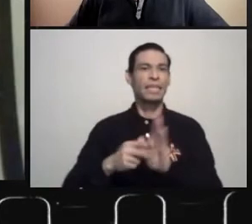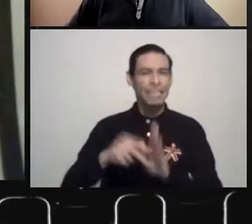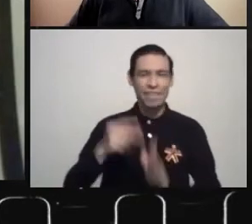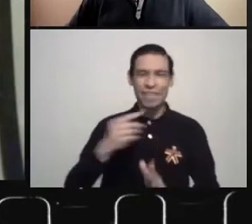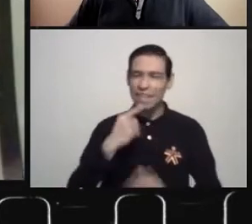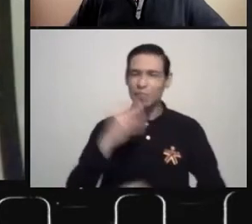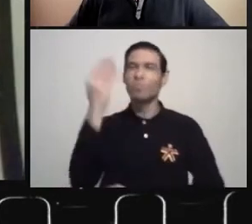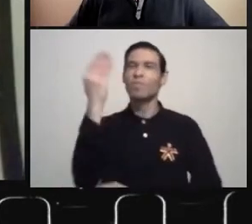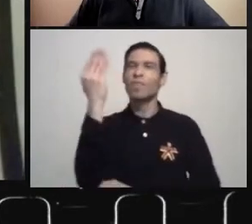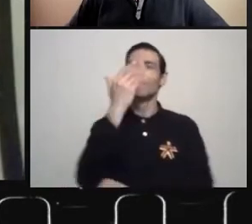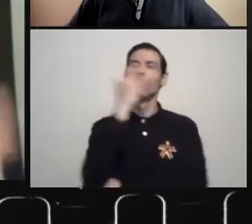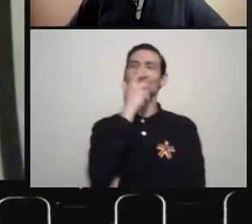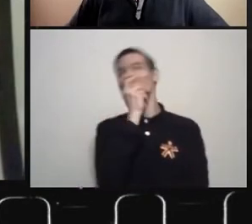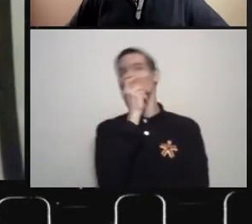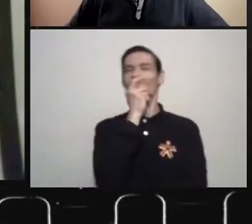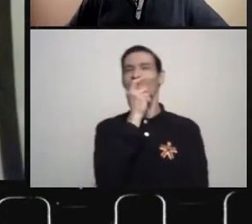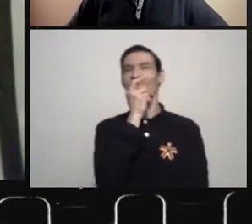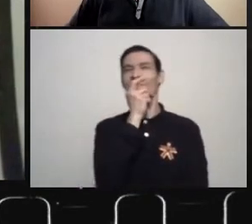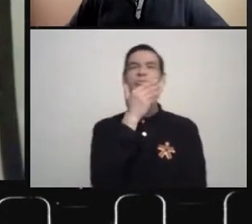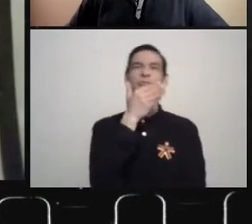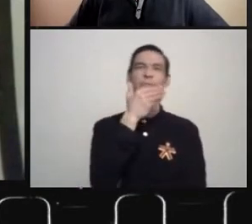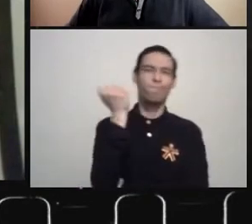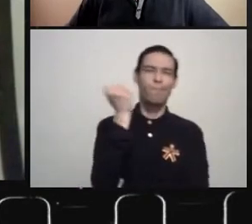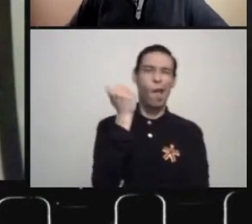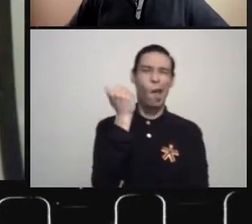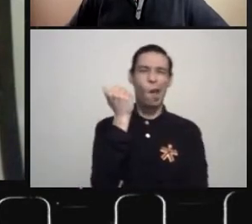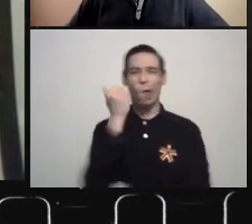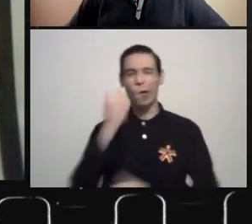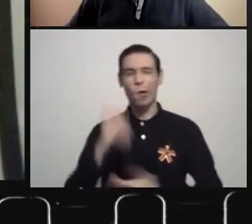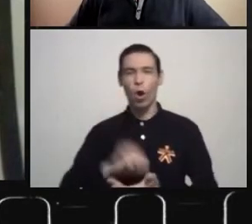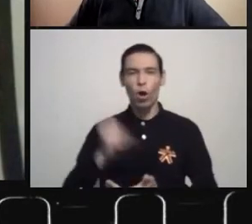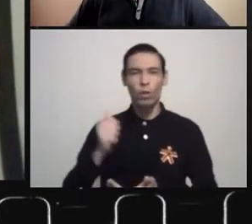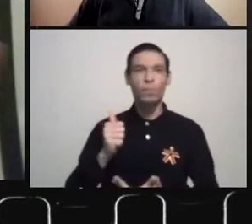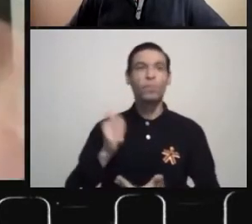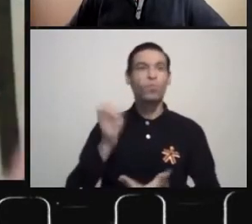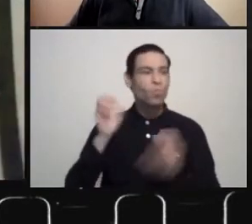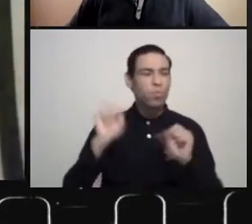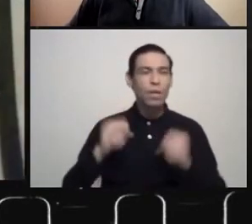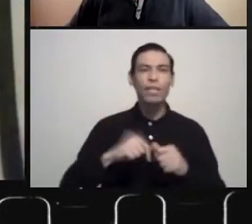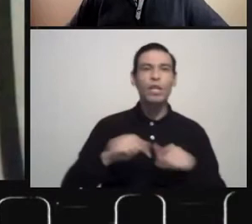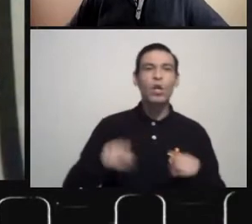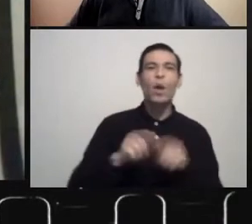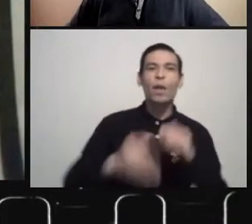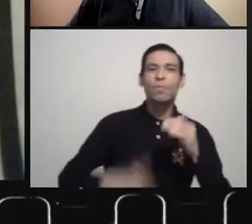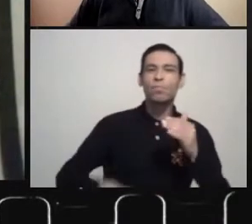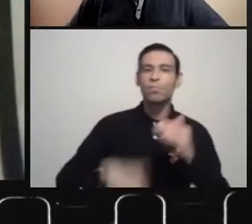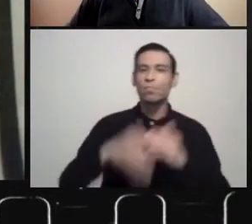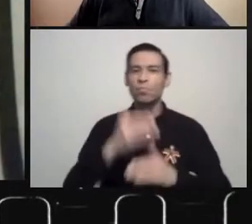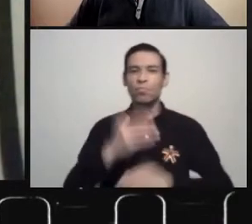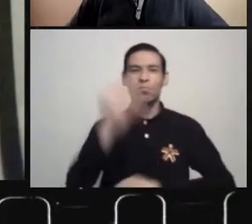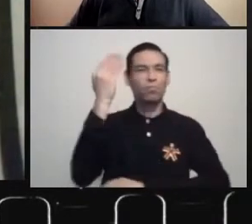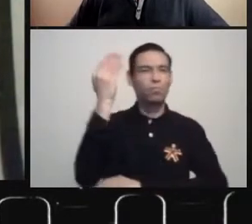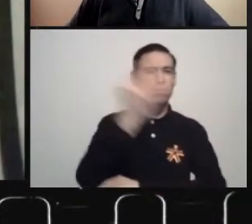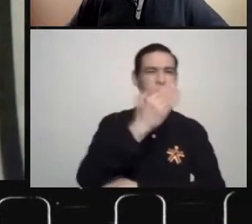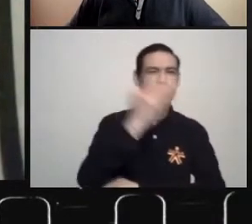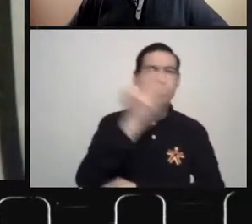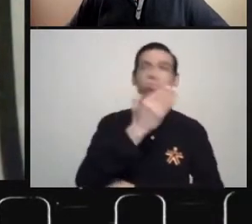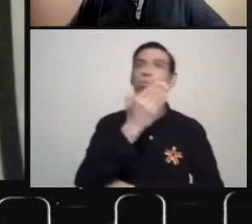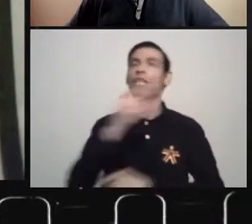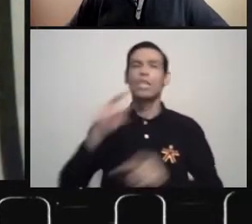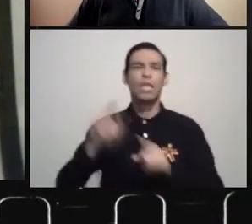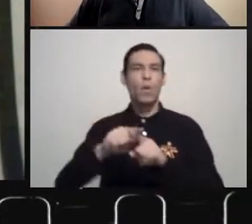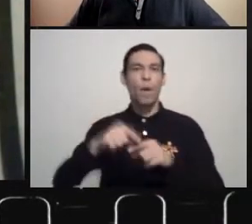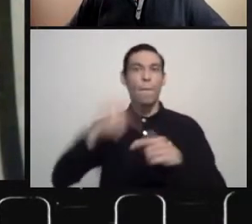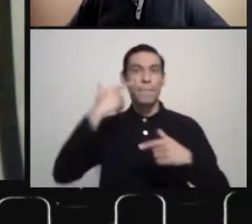esto distinto, lo hubiera hecho mejor, lo hubiera hecho de esta manera, y empieza una película como si uno no supiera nada, como una serie, como si uno se le borrara